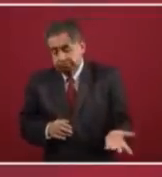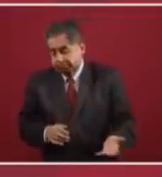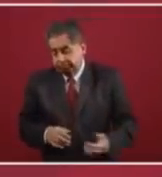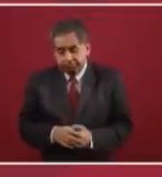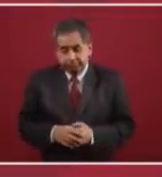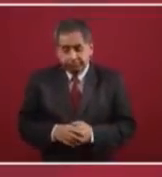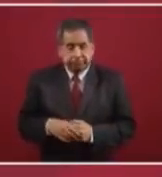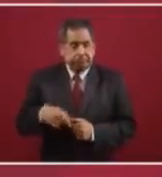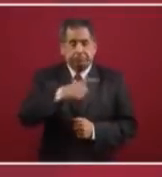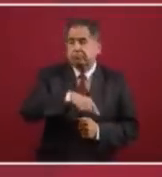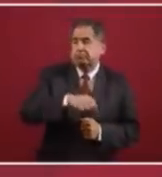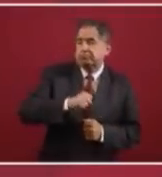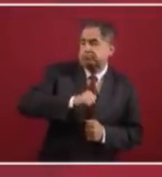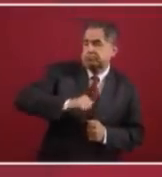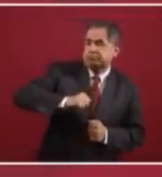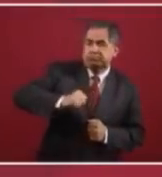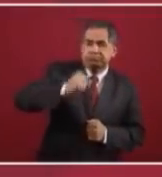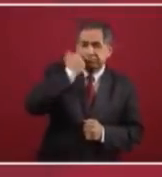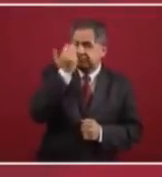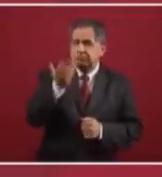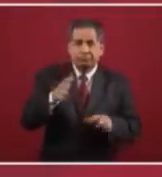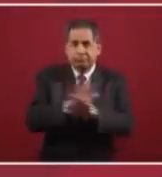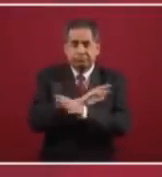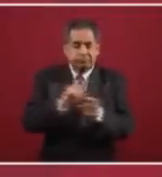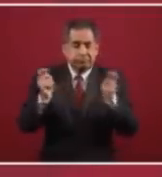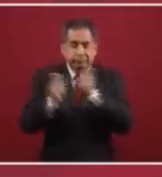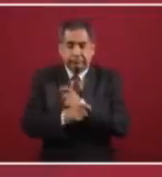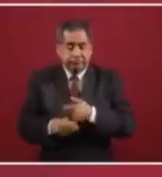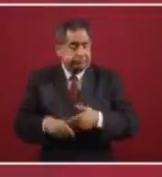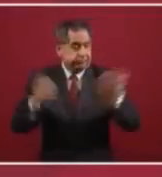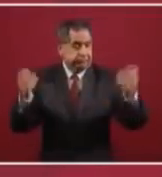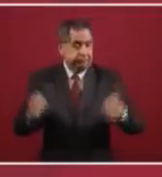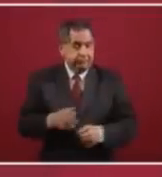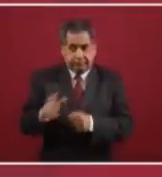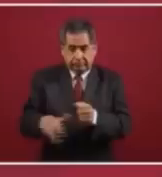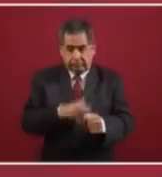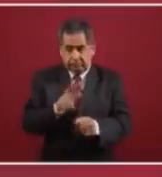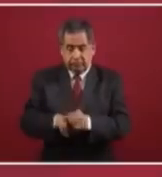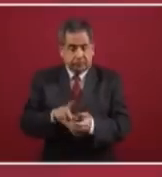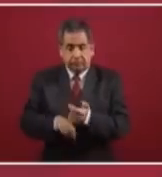si hay resistencias. Esto es normal,